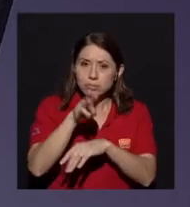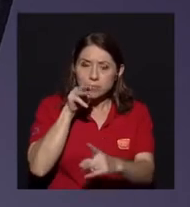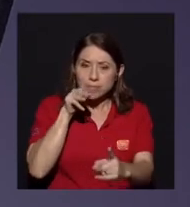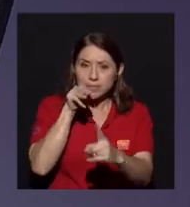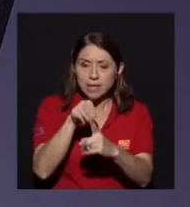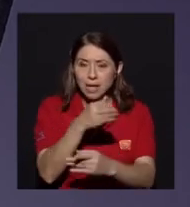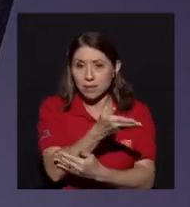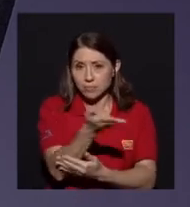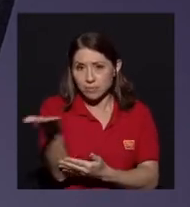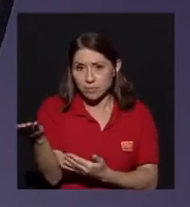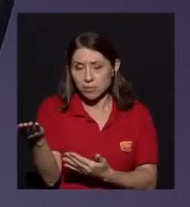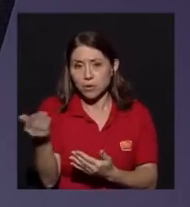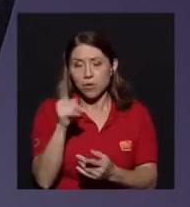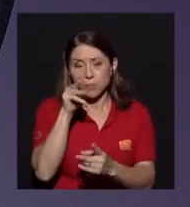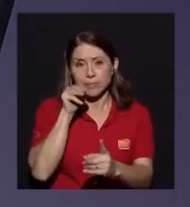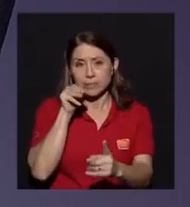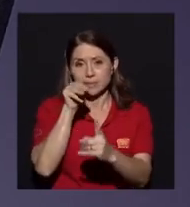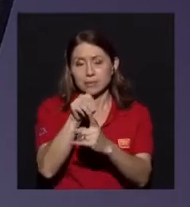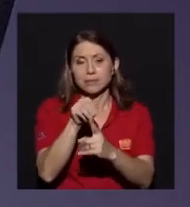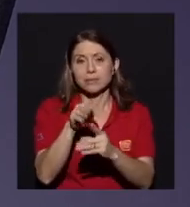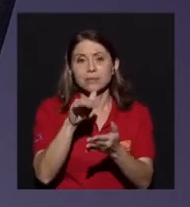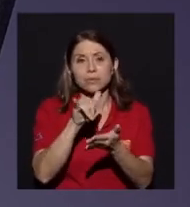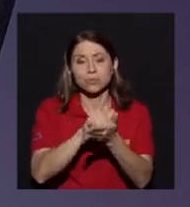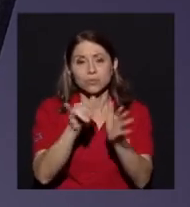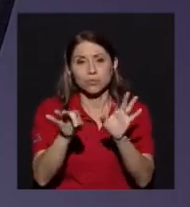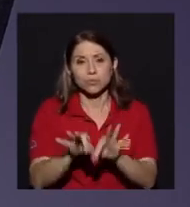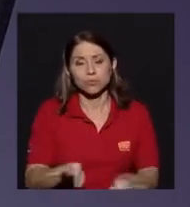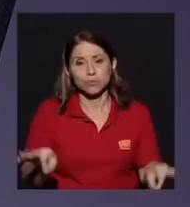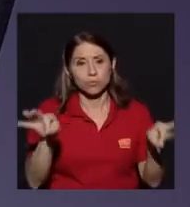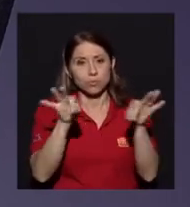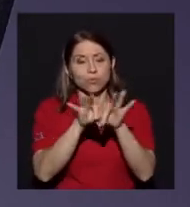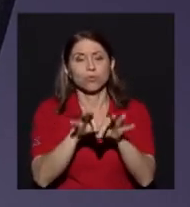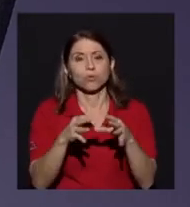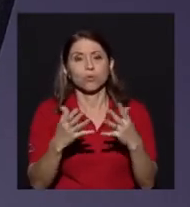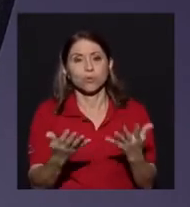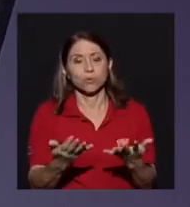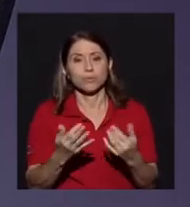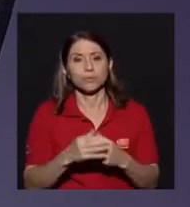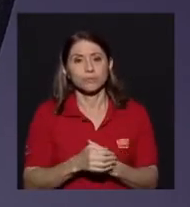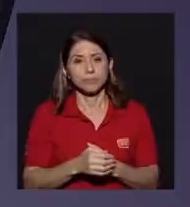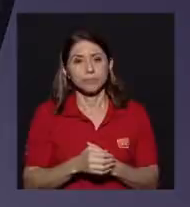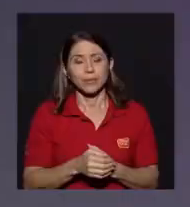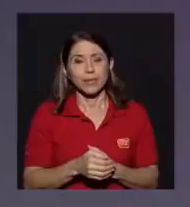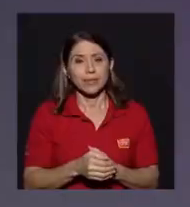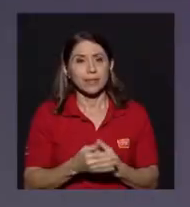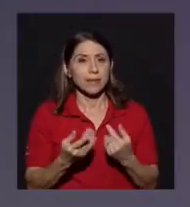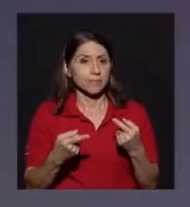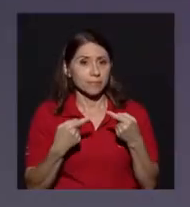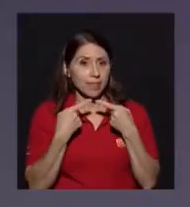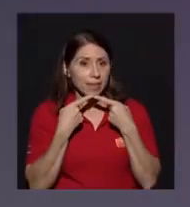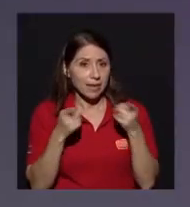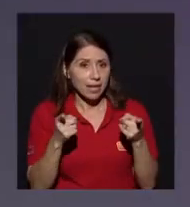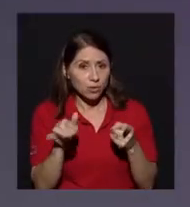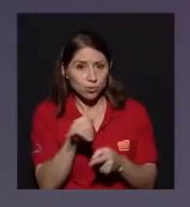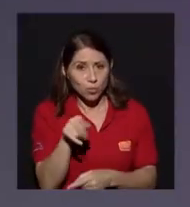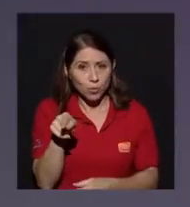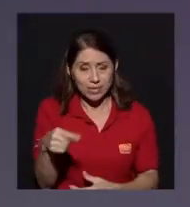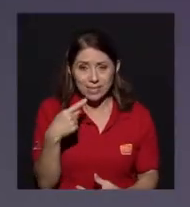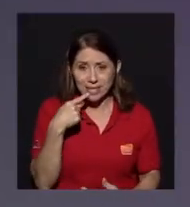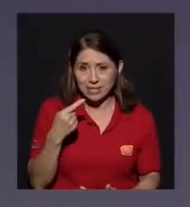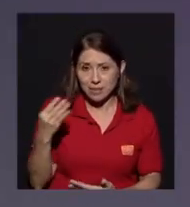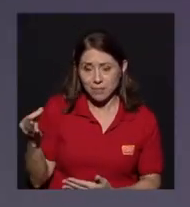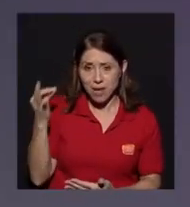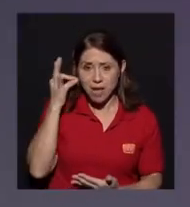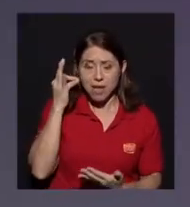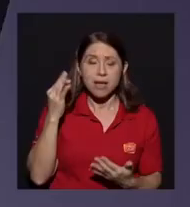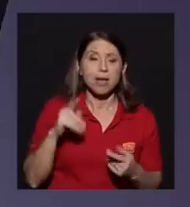un mensaje sobre la importancia de precisamente decretos como este lo que mencionaba margarita